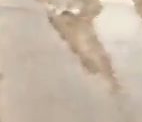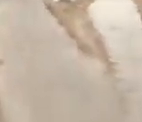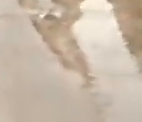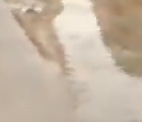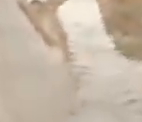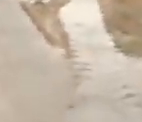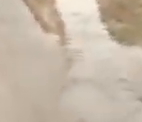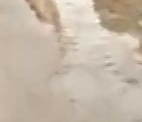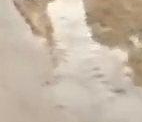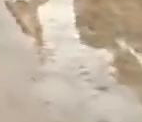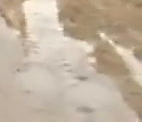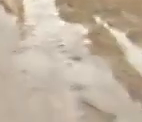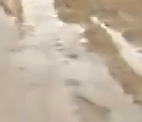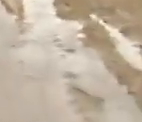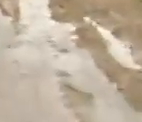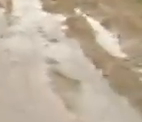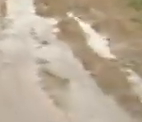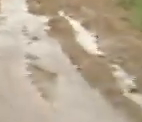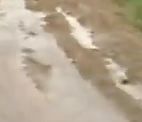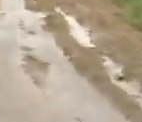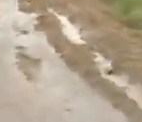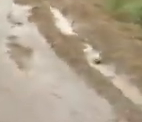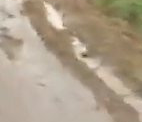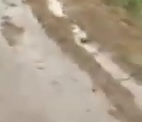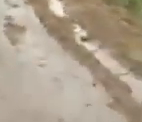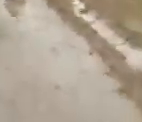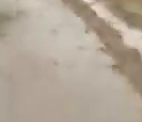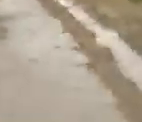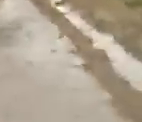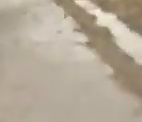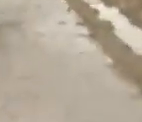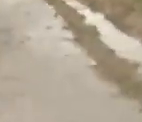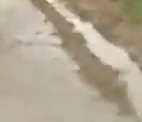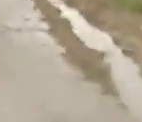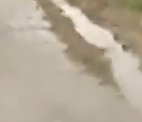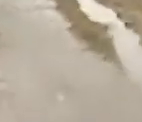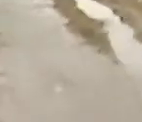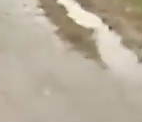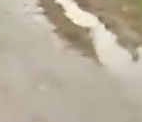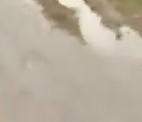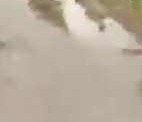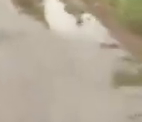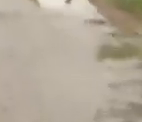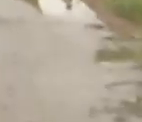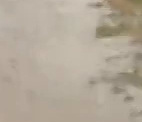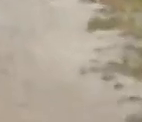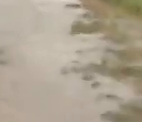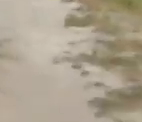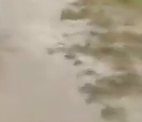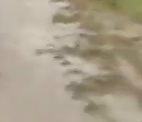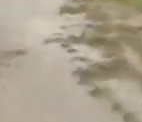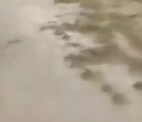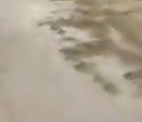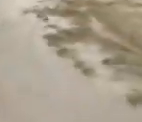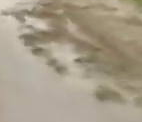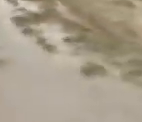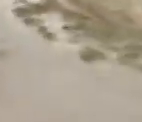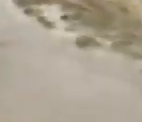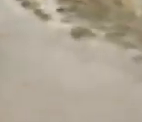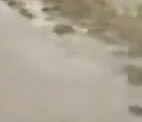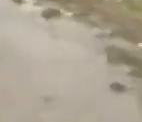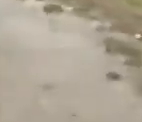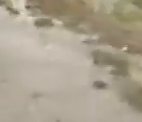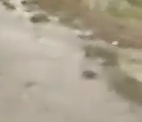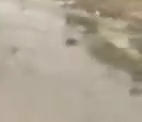para impulsar un modelo de economía productiva sustentable que brinde bienestar al pueblo y que permita construir un nuevo modelo económico